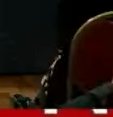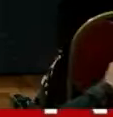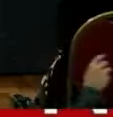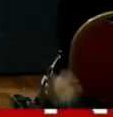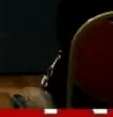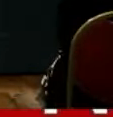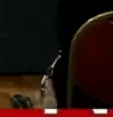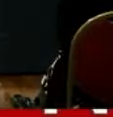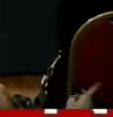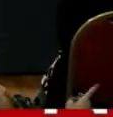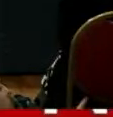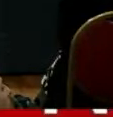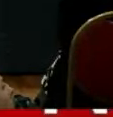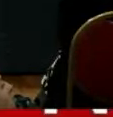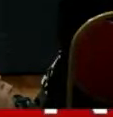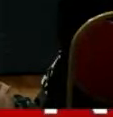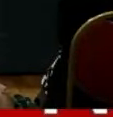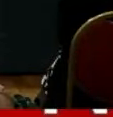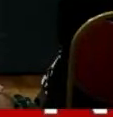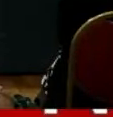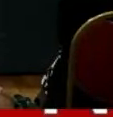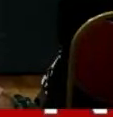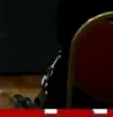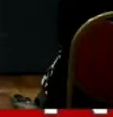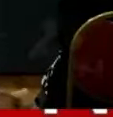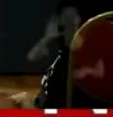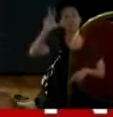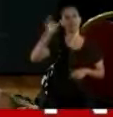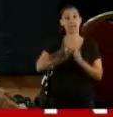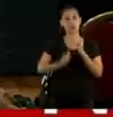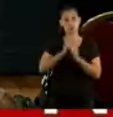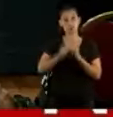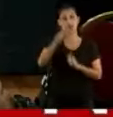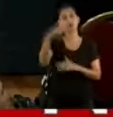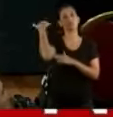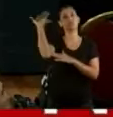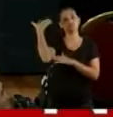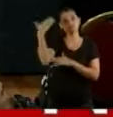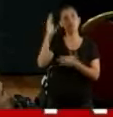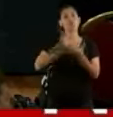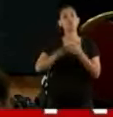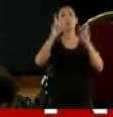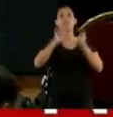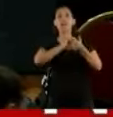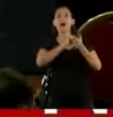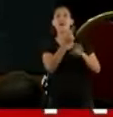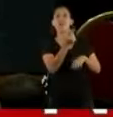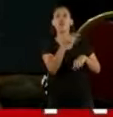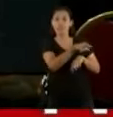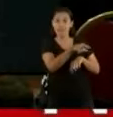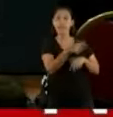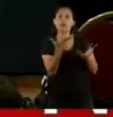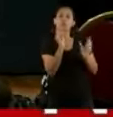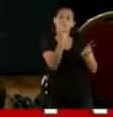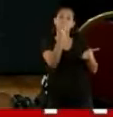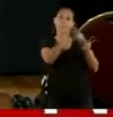Para la Ministra de la Nación, Patricia Bullrich, estamos en vivo para Canal 3 de Rosario. En su discurso habló sobre el lavado de dineros, si se puede